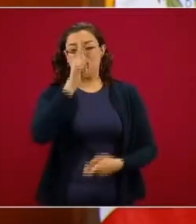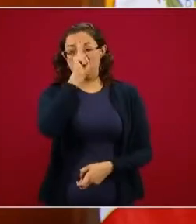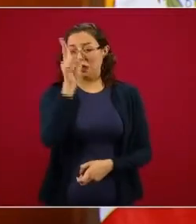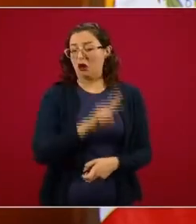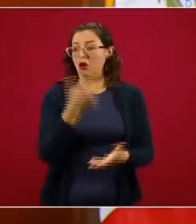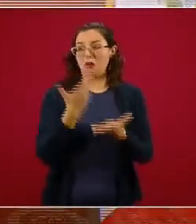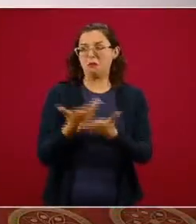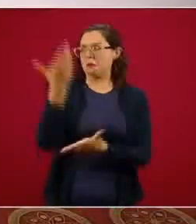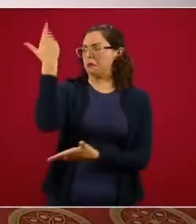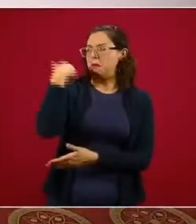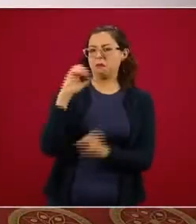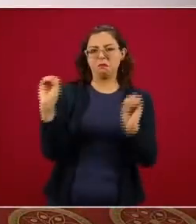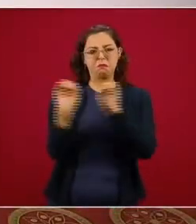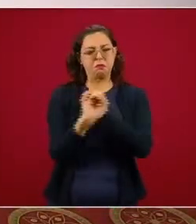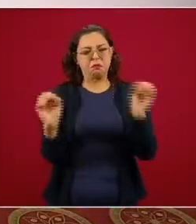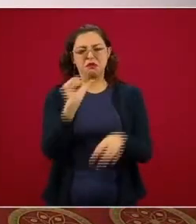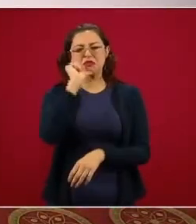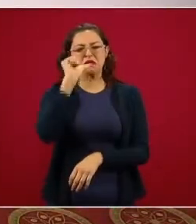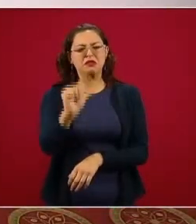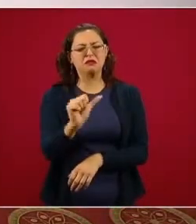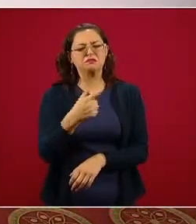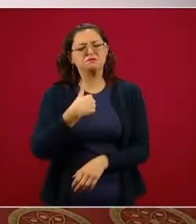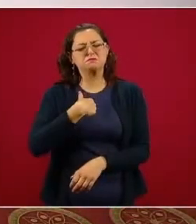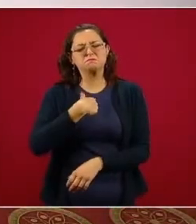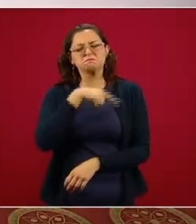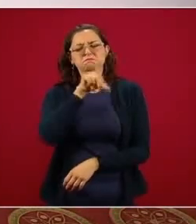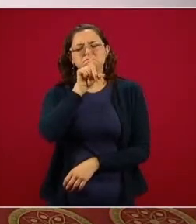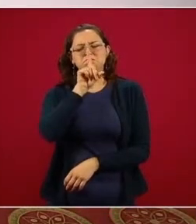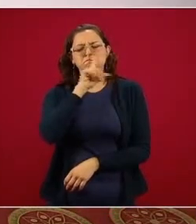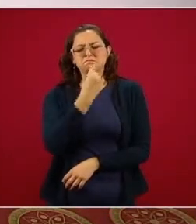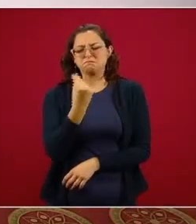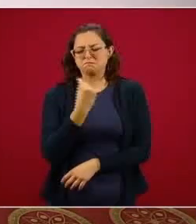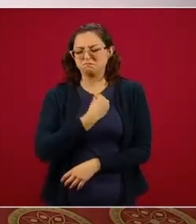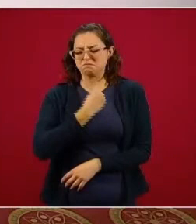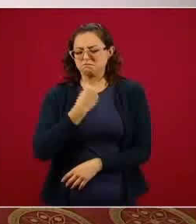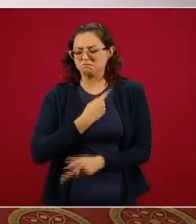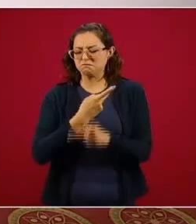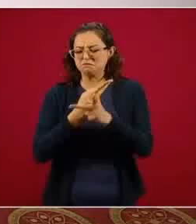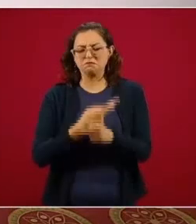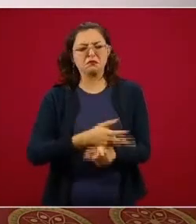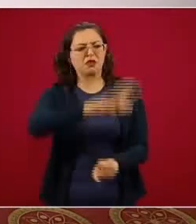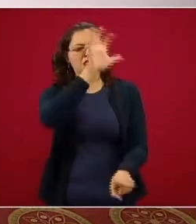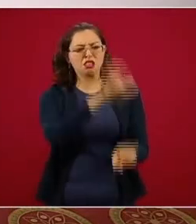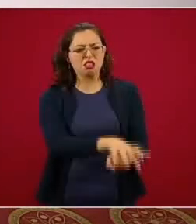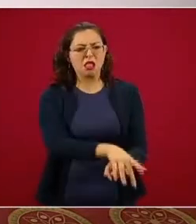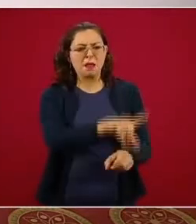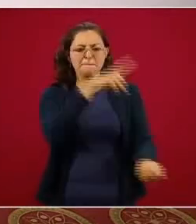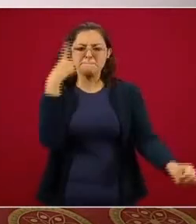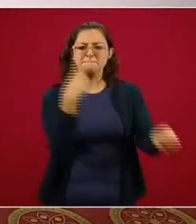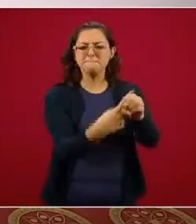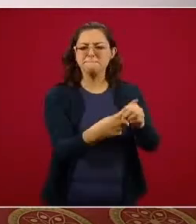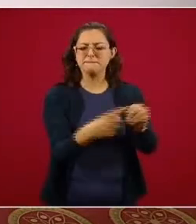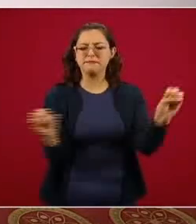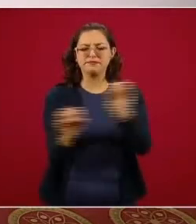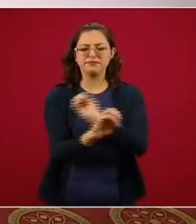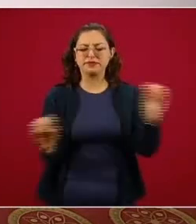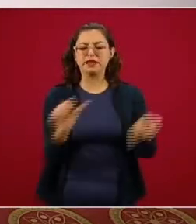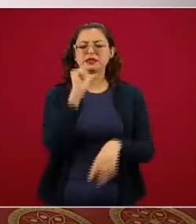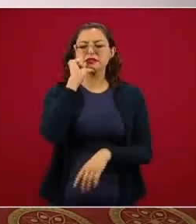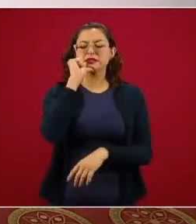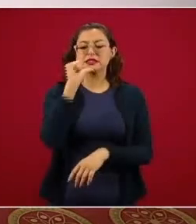no censura. No se permite la corrupción y se redujo